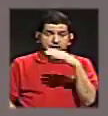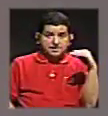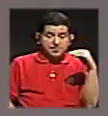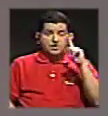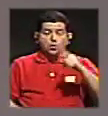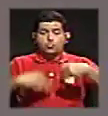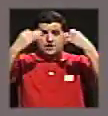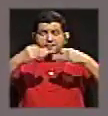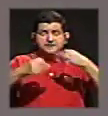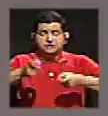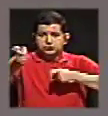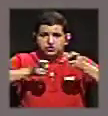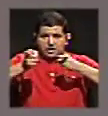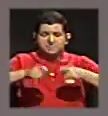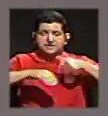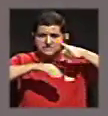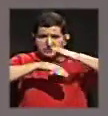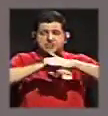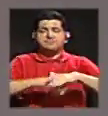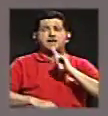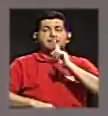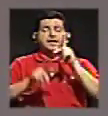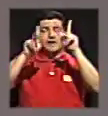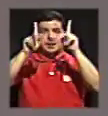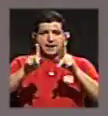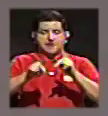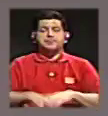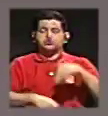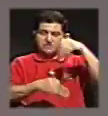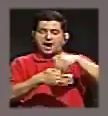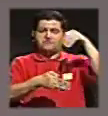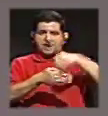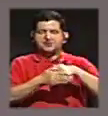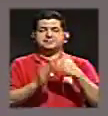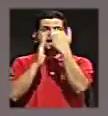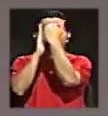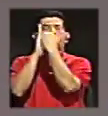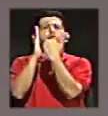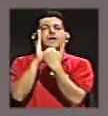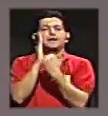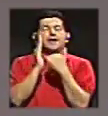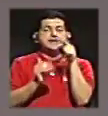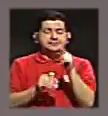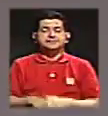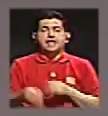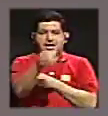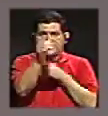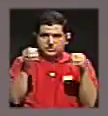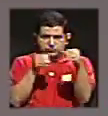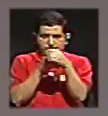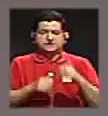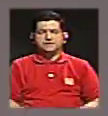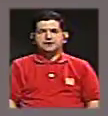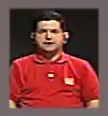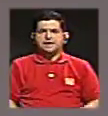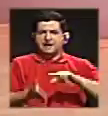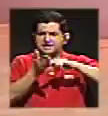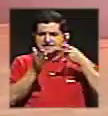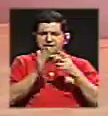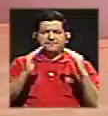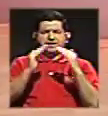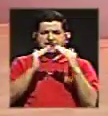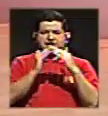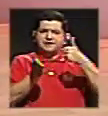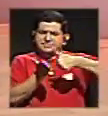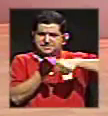resolución administrativa en la que se les declaraba inscritos en el padrón de ese consulado se les pone Digamos como domicilio